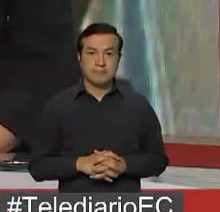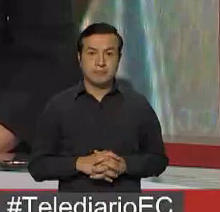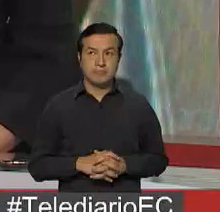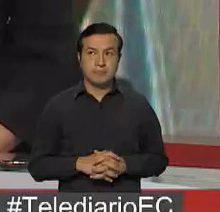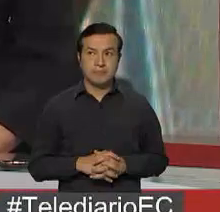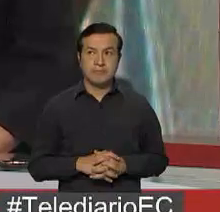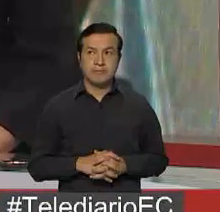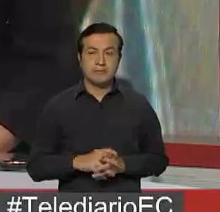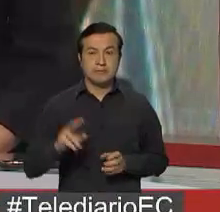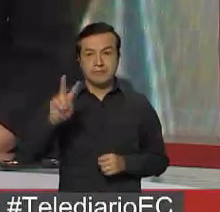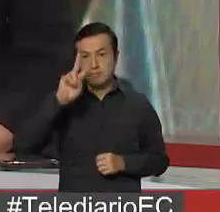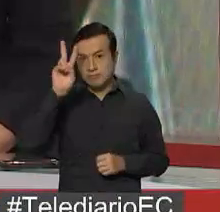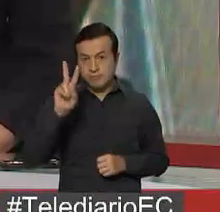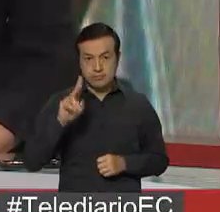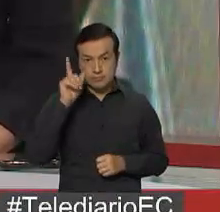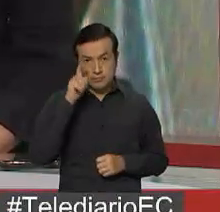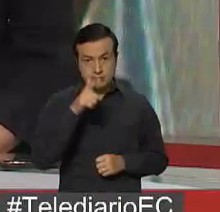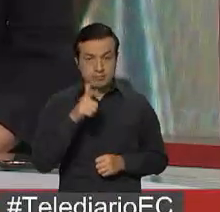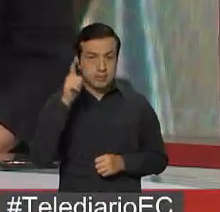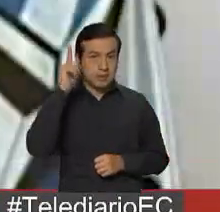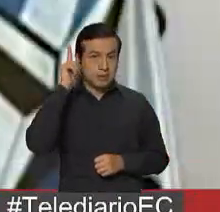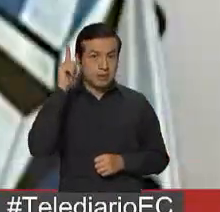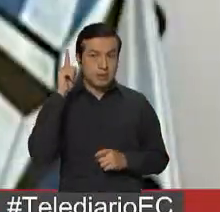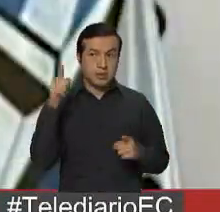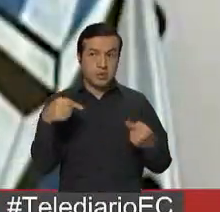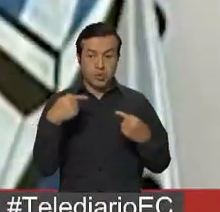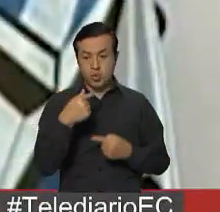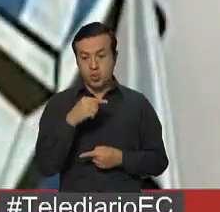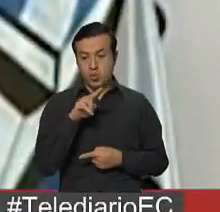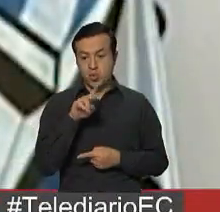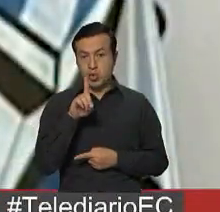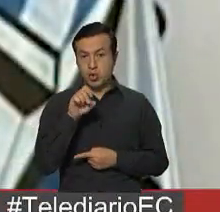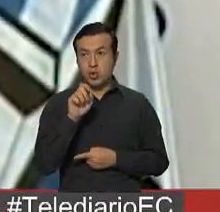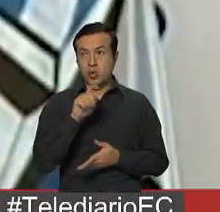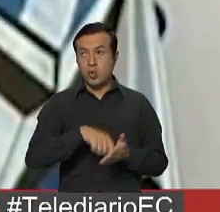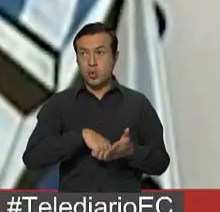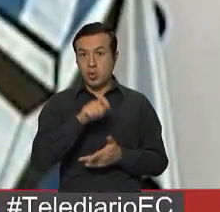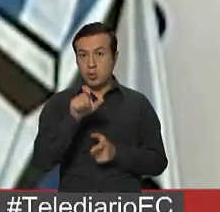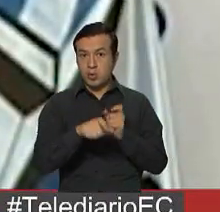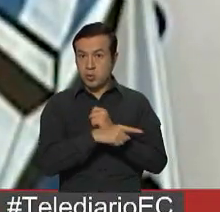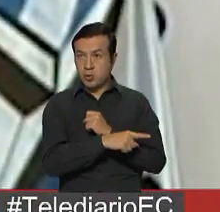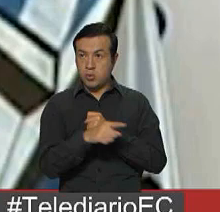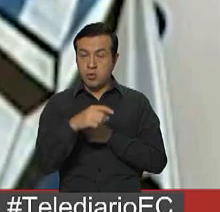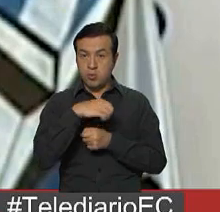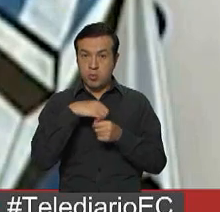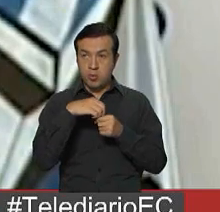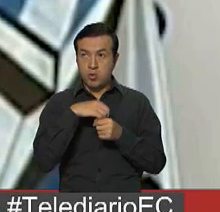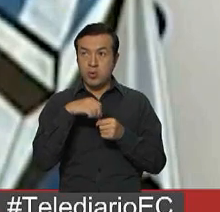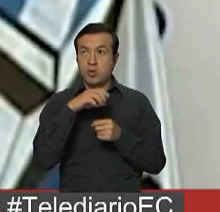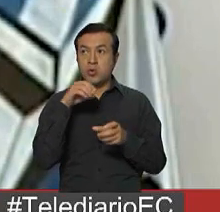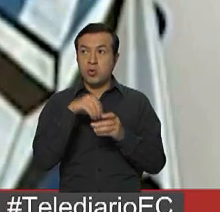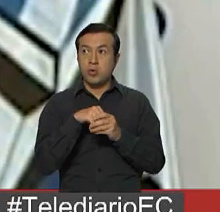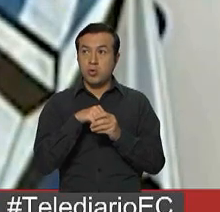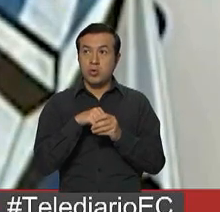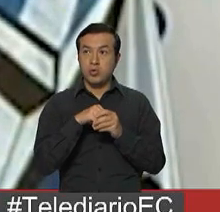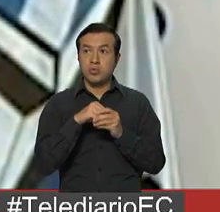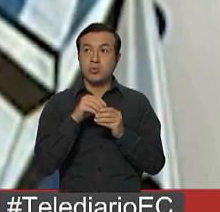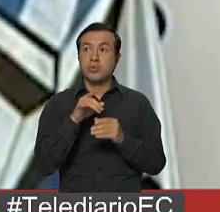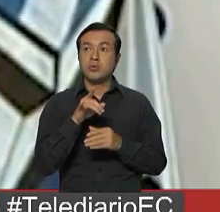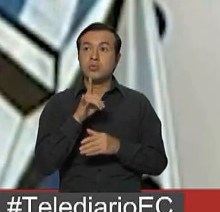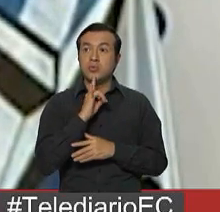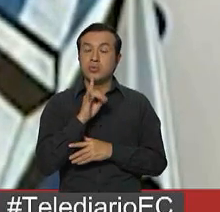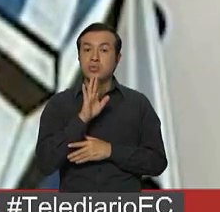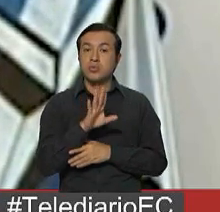y en venezuela la fiscalía acusó al líder opositor juan guaidó de haber contratado a mercenarios con fondos del país bloqueados por sanciones de eeuu